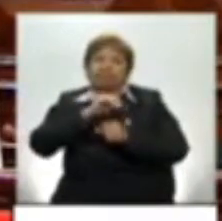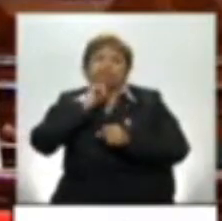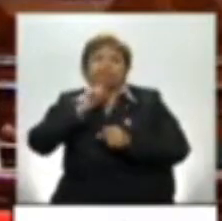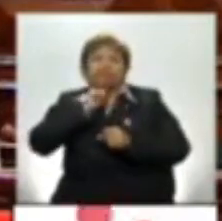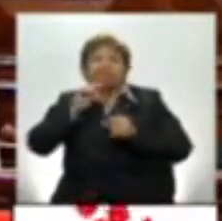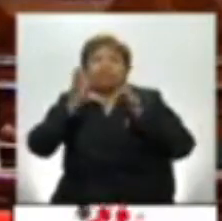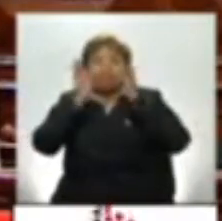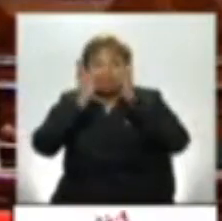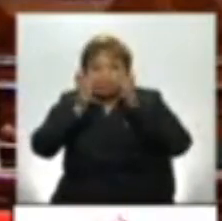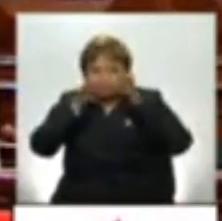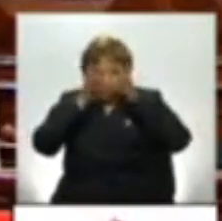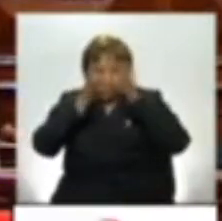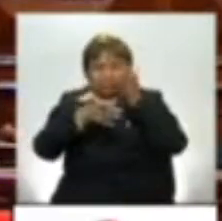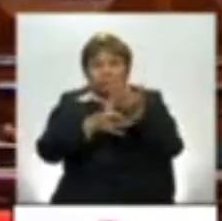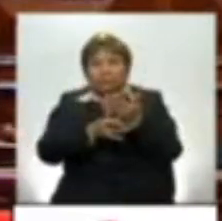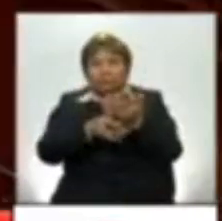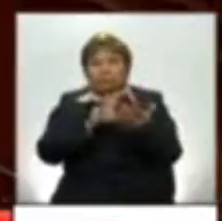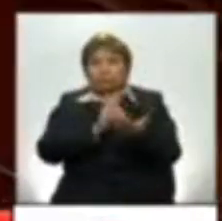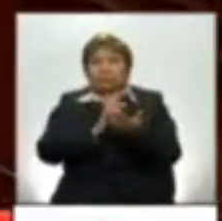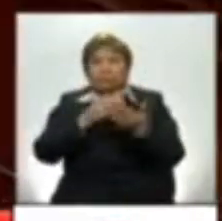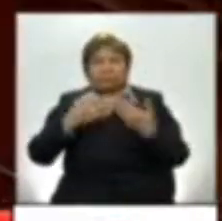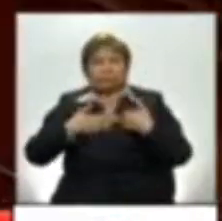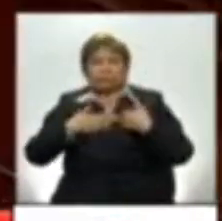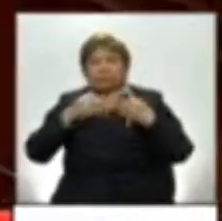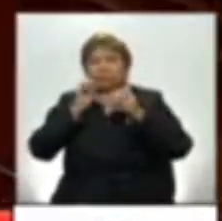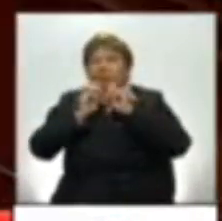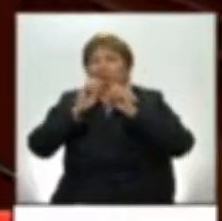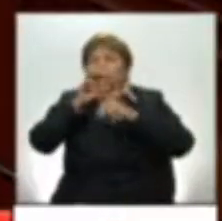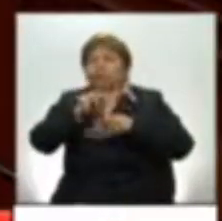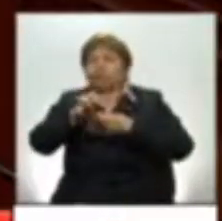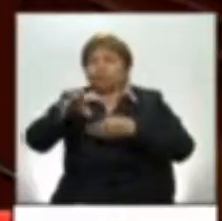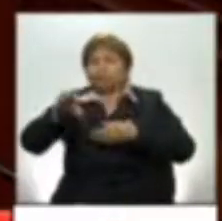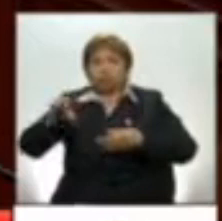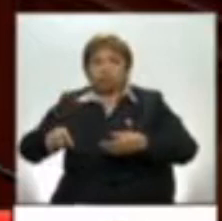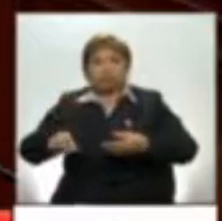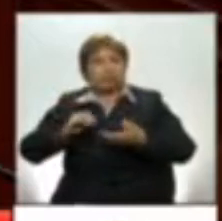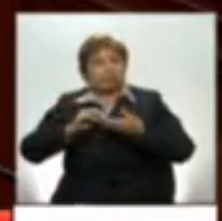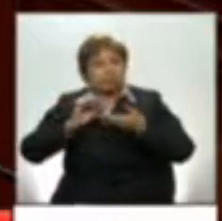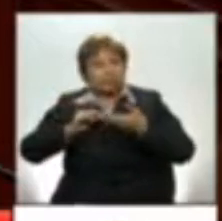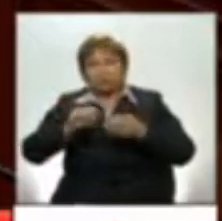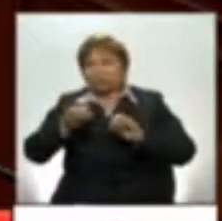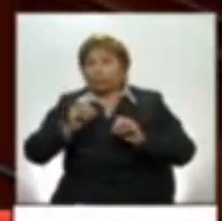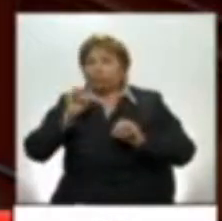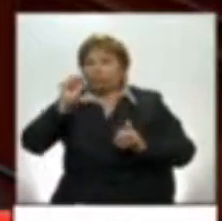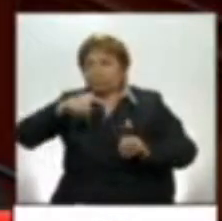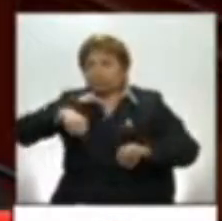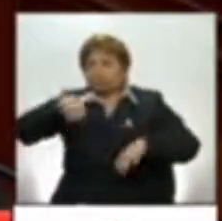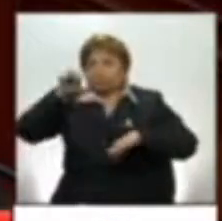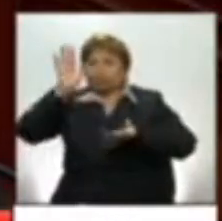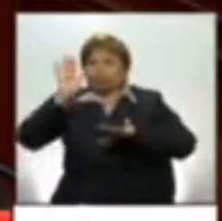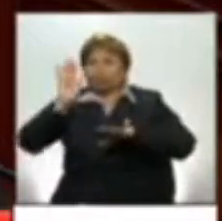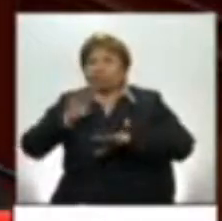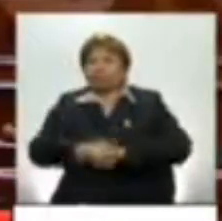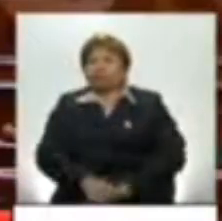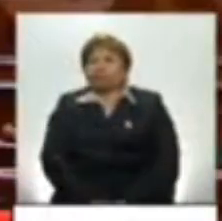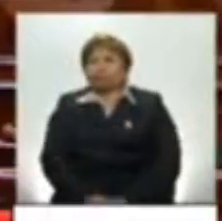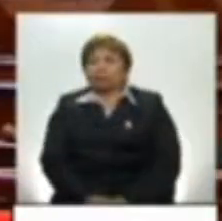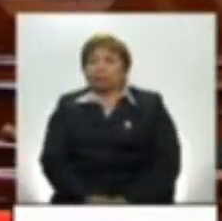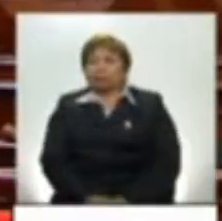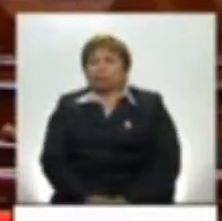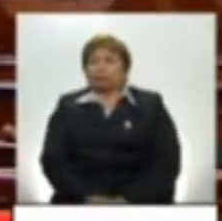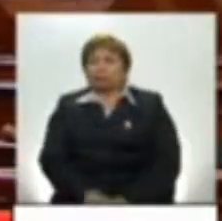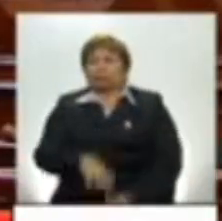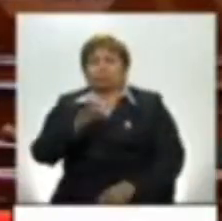adecuada atención médica, por la reivindicación de los pueblos originarios amazónicos, sí, juro. Si así lo